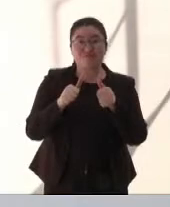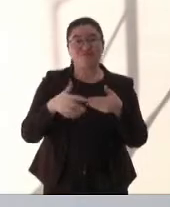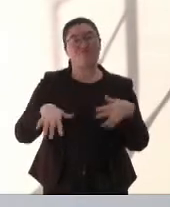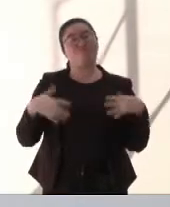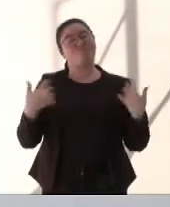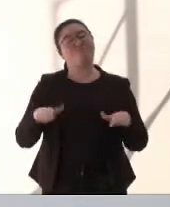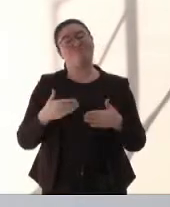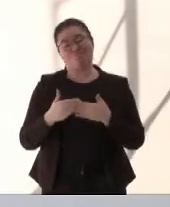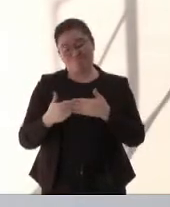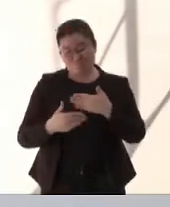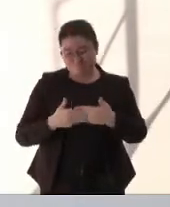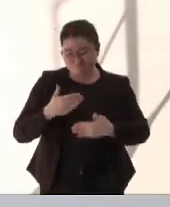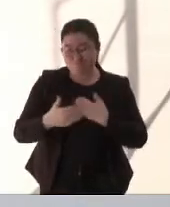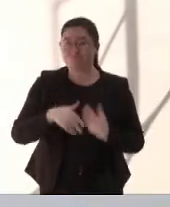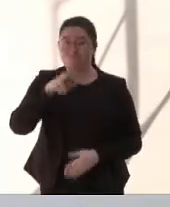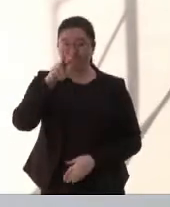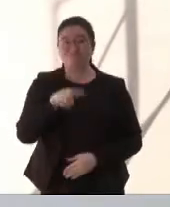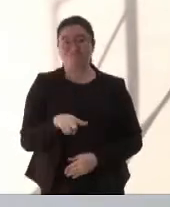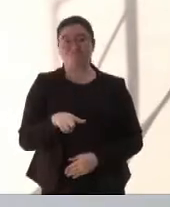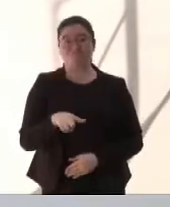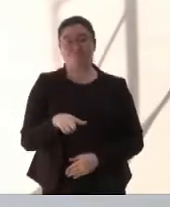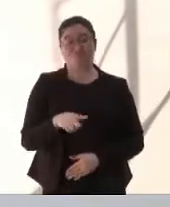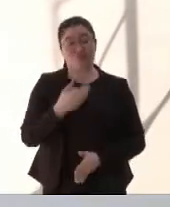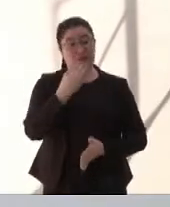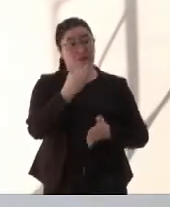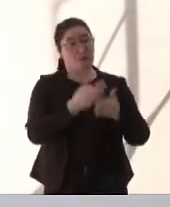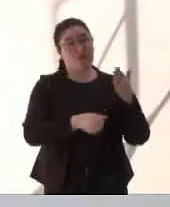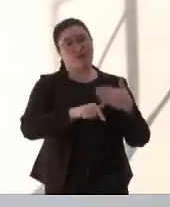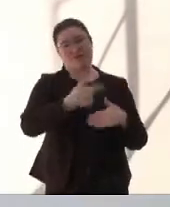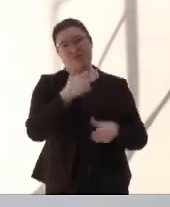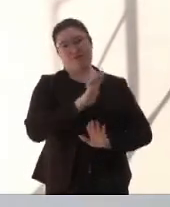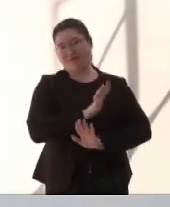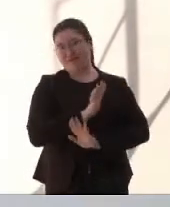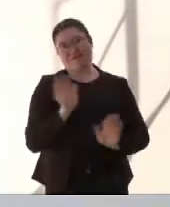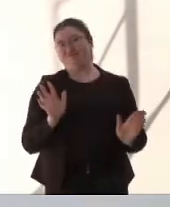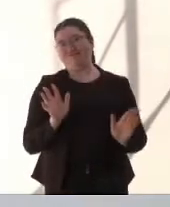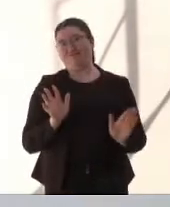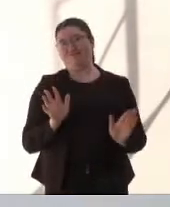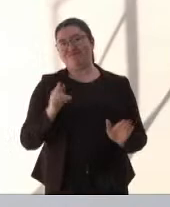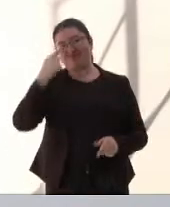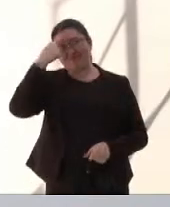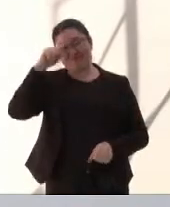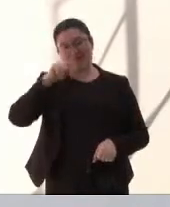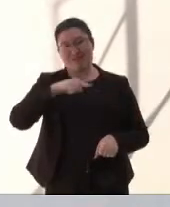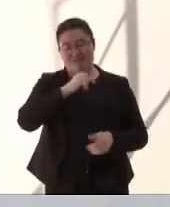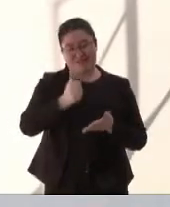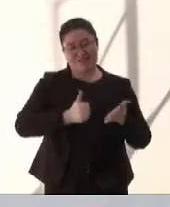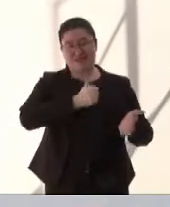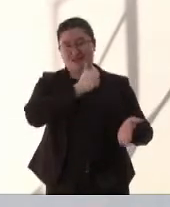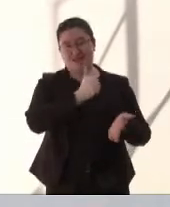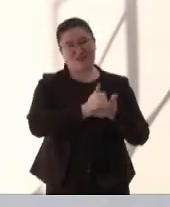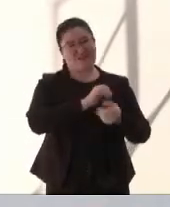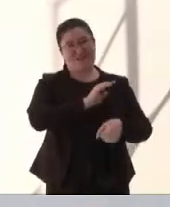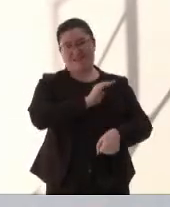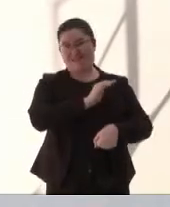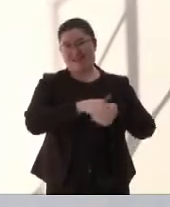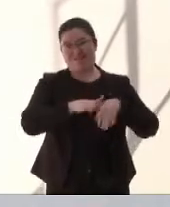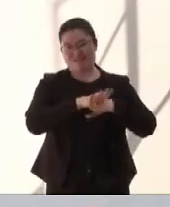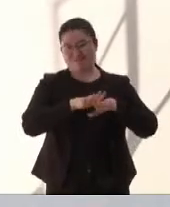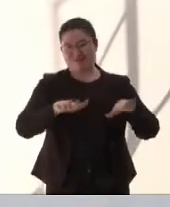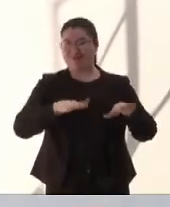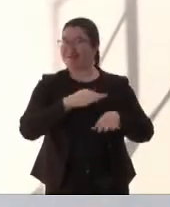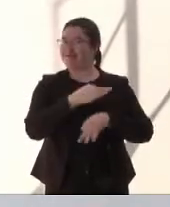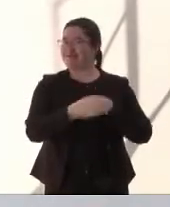es un avance, ¿sí? Ya nada más nos faltan 12, ¿sí? Para poder cubrir toda la ciudad, ¿sí?